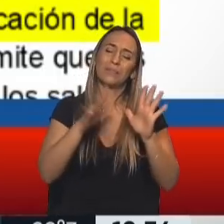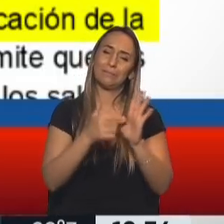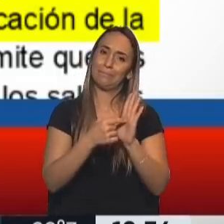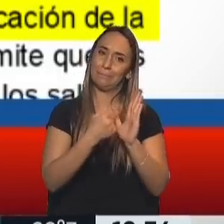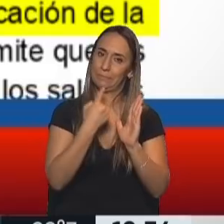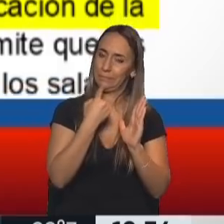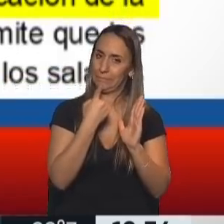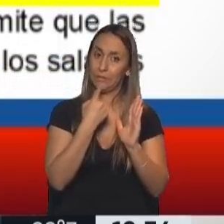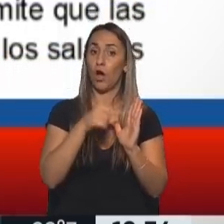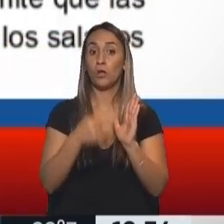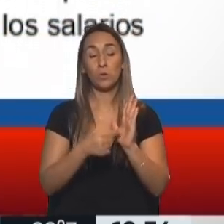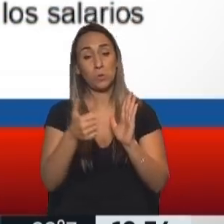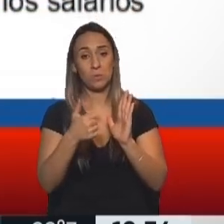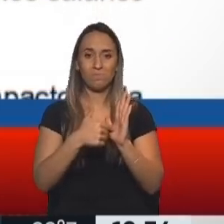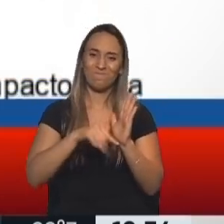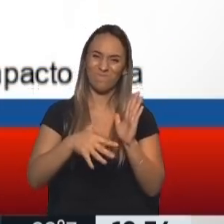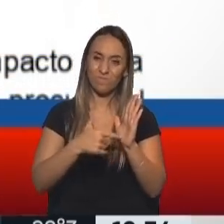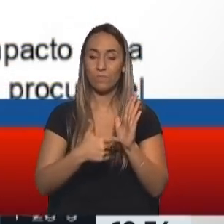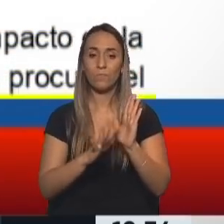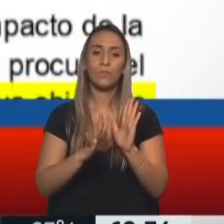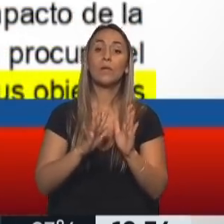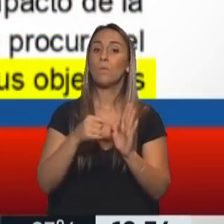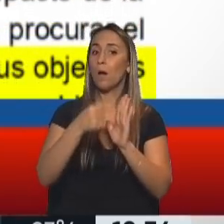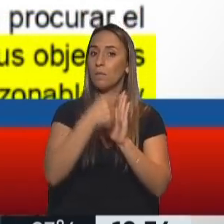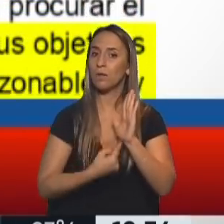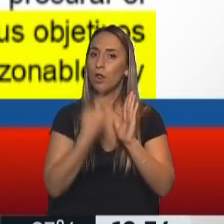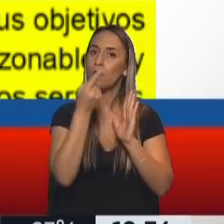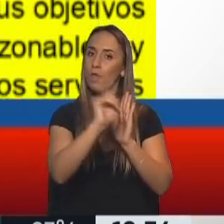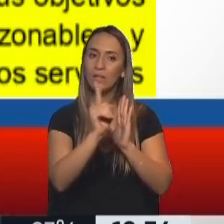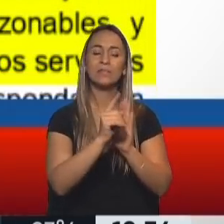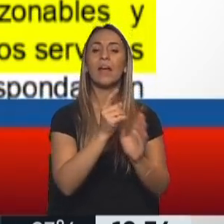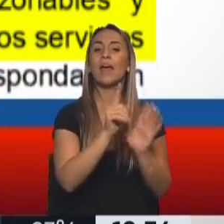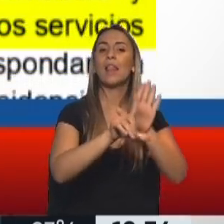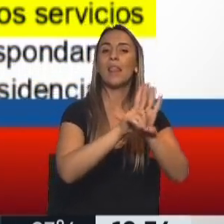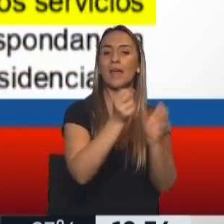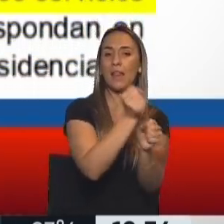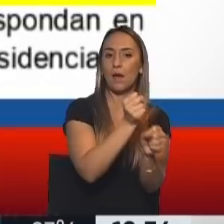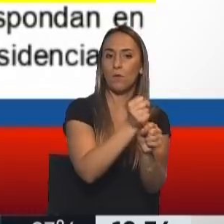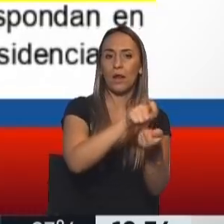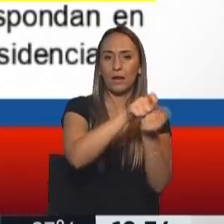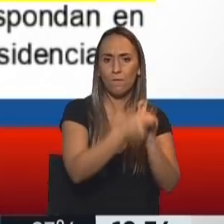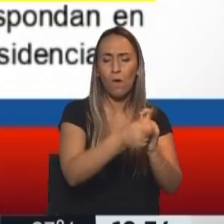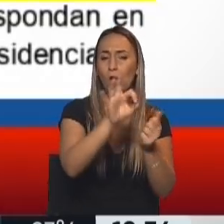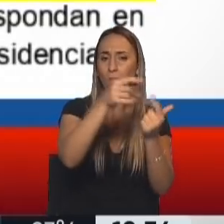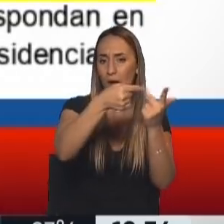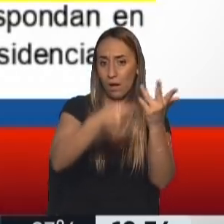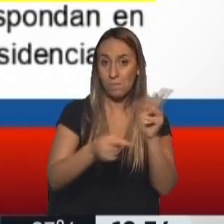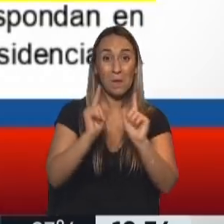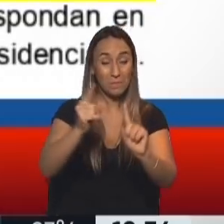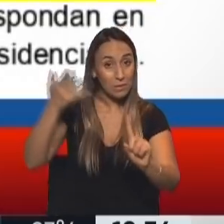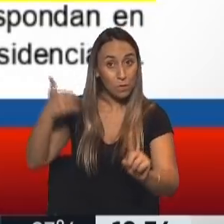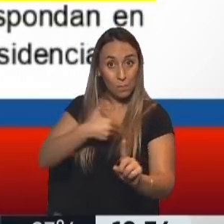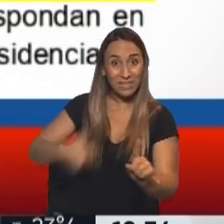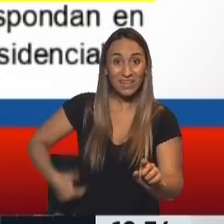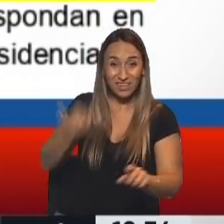otras, el hecho de que no haya ni reforma previsional, ni reforma laboral, ni reformas, digamos, gravosas para la sociedad, es lo que hizo hincapié el presidente el otro día